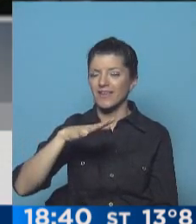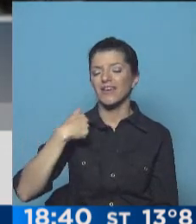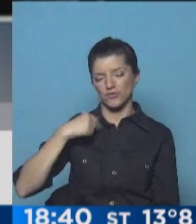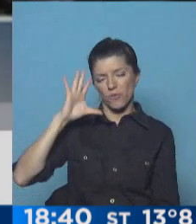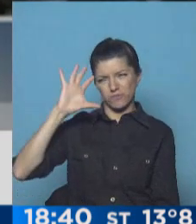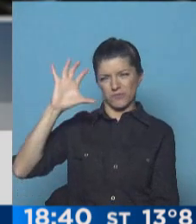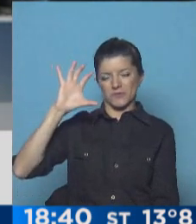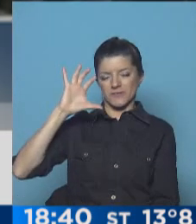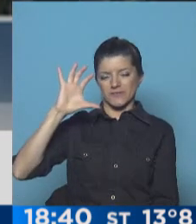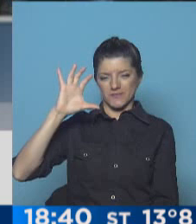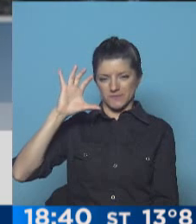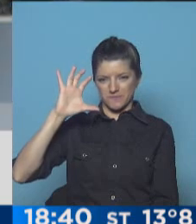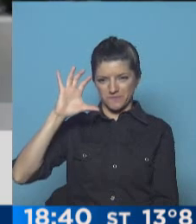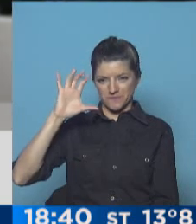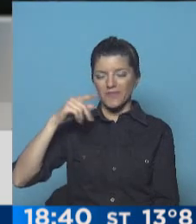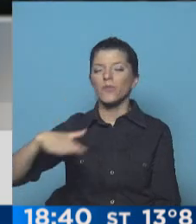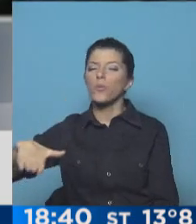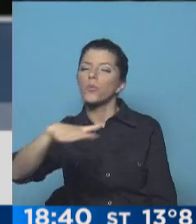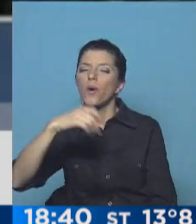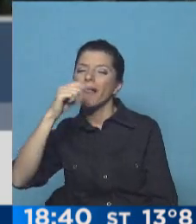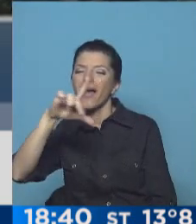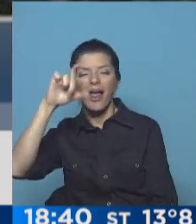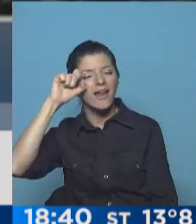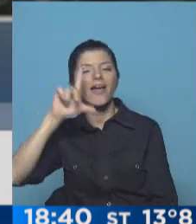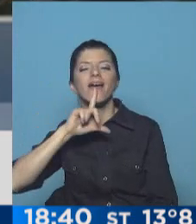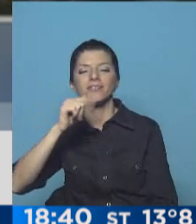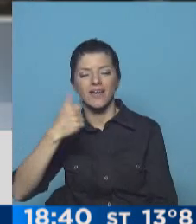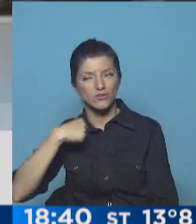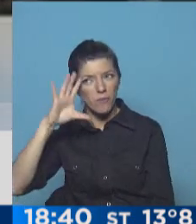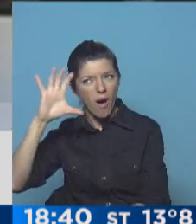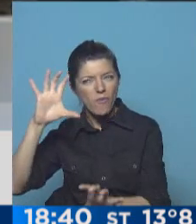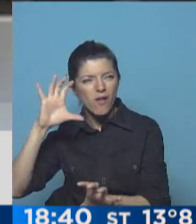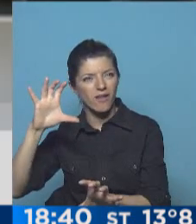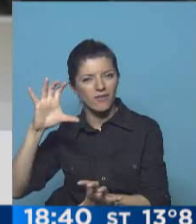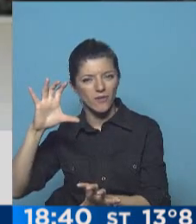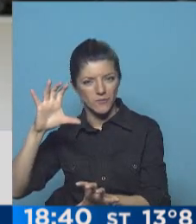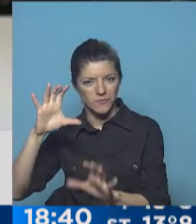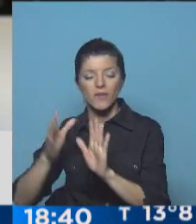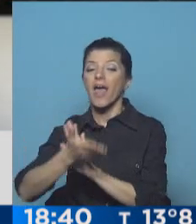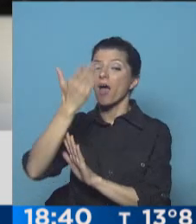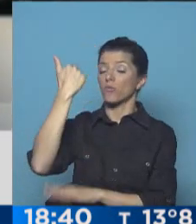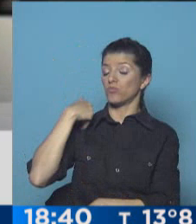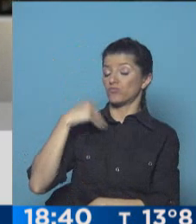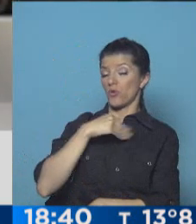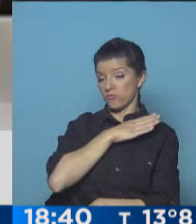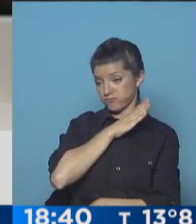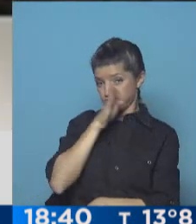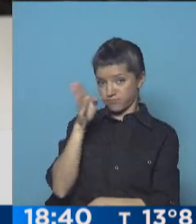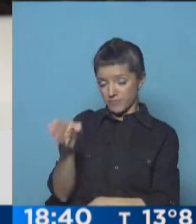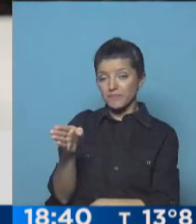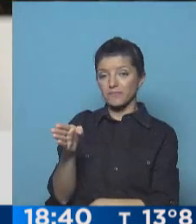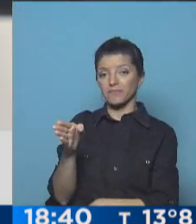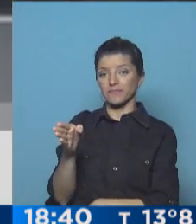que todavía recuerdo, esa querida Caleta Olivia que todavía recuerdo cuando me tocó abrir